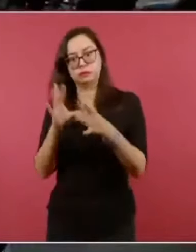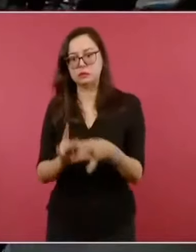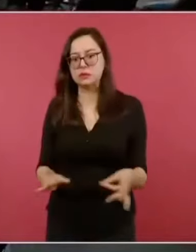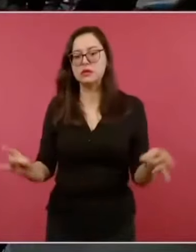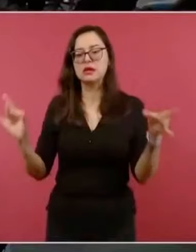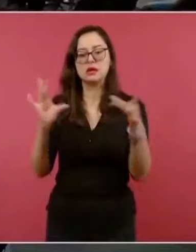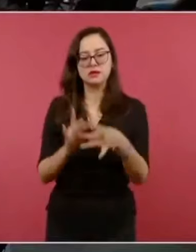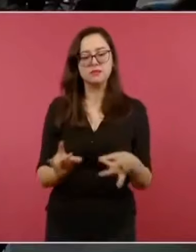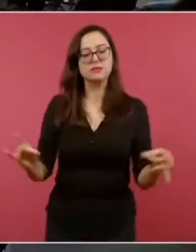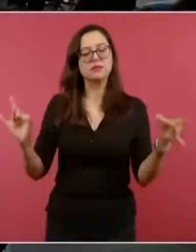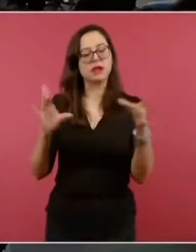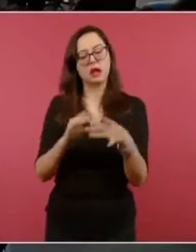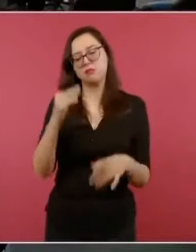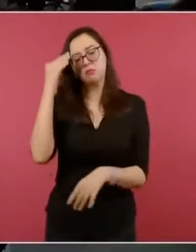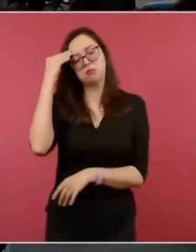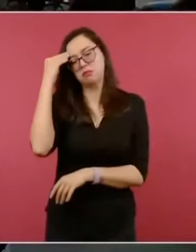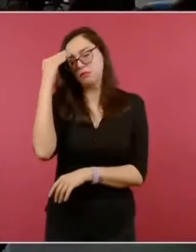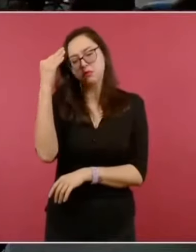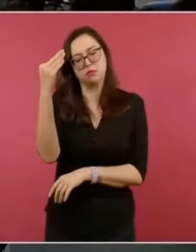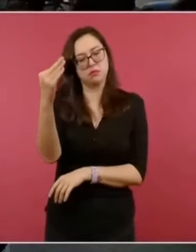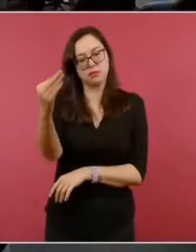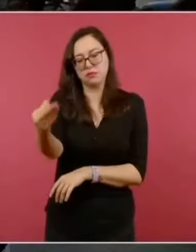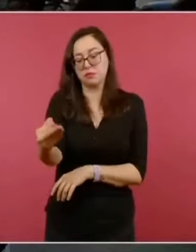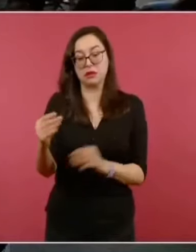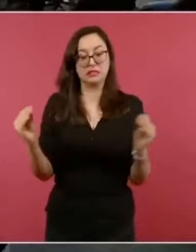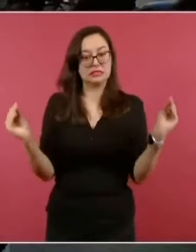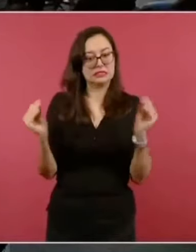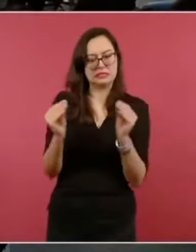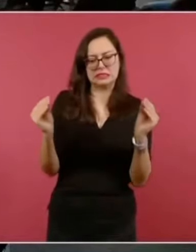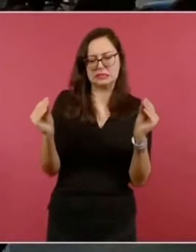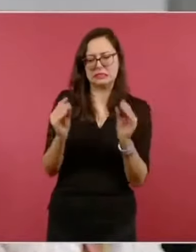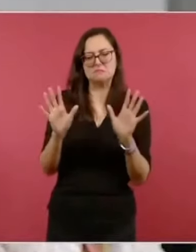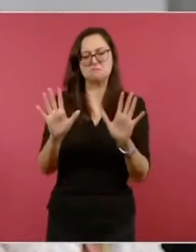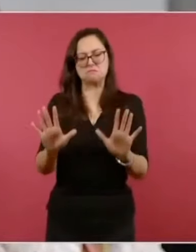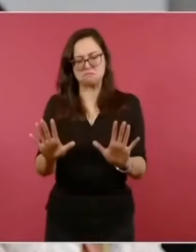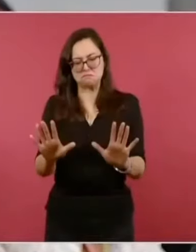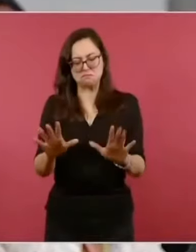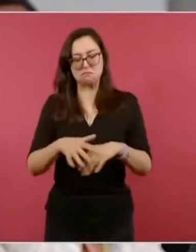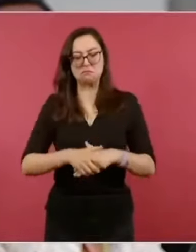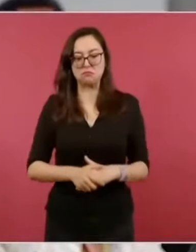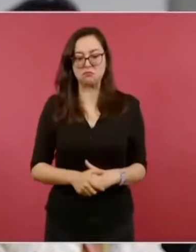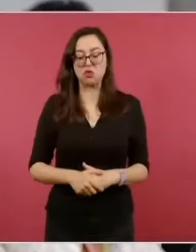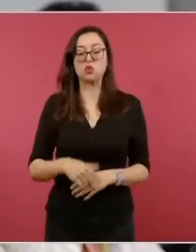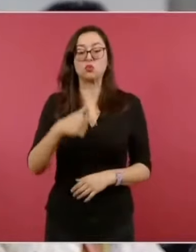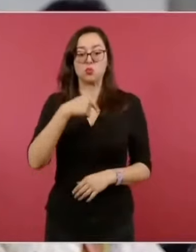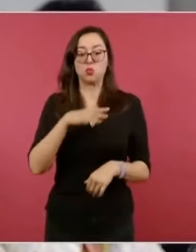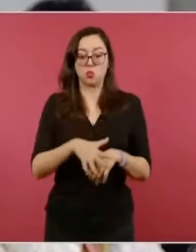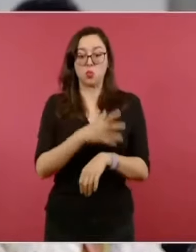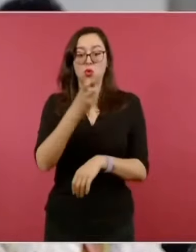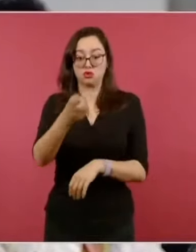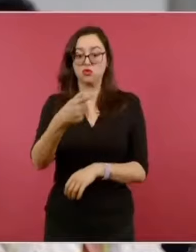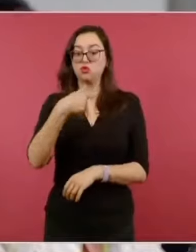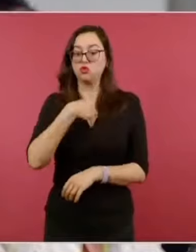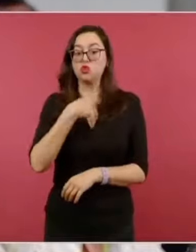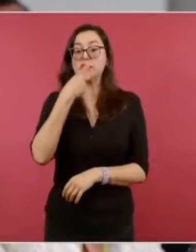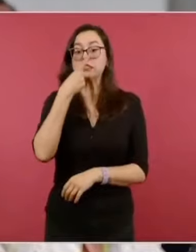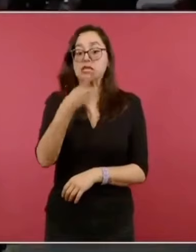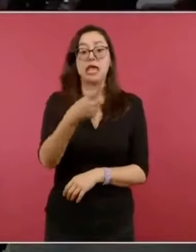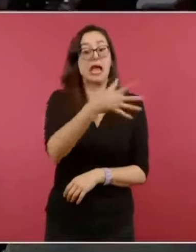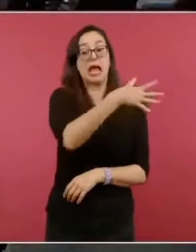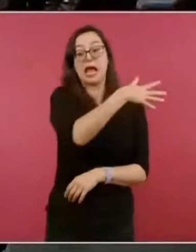tiempo este polemizar sobre esto por eso me fui a un dato en lo general a